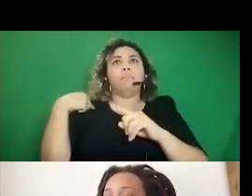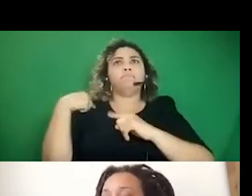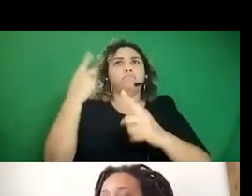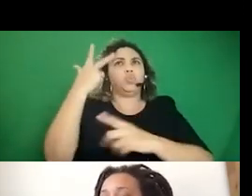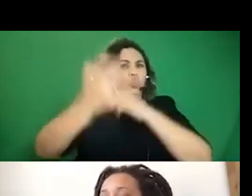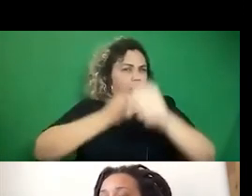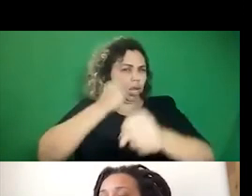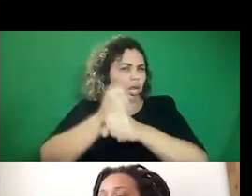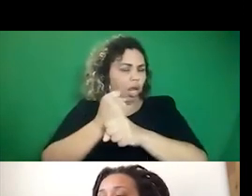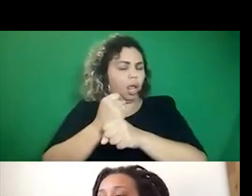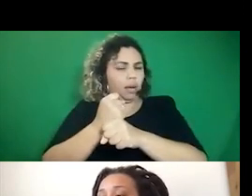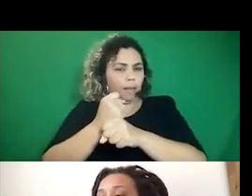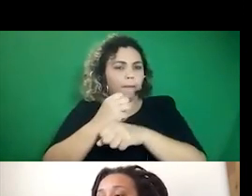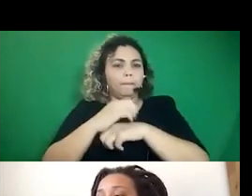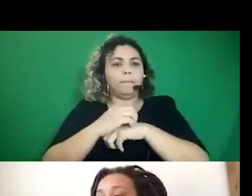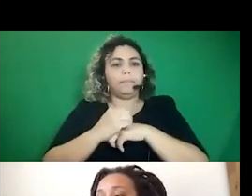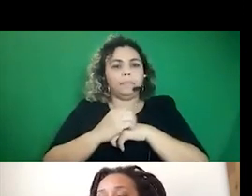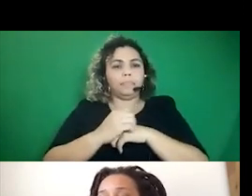años